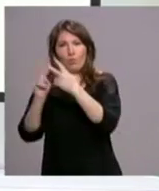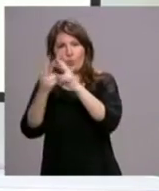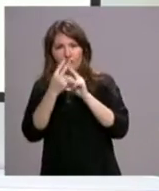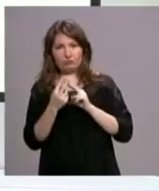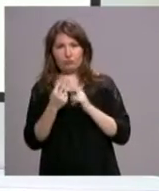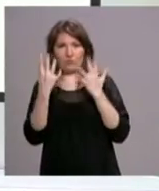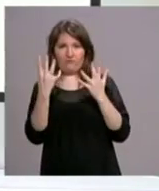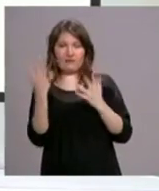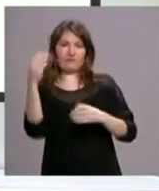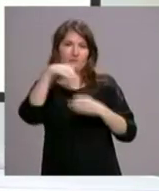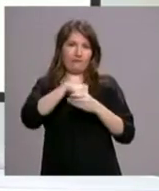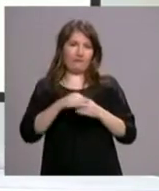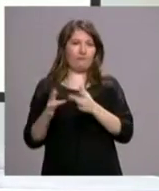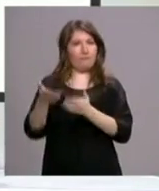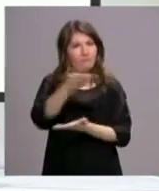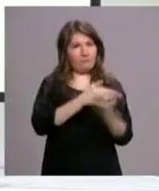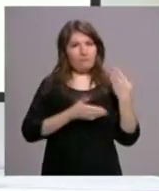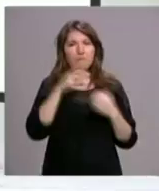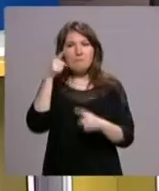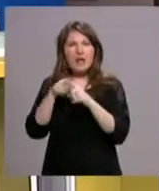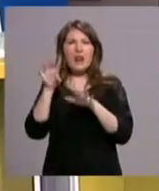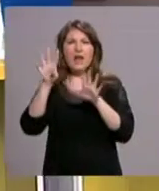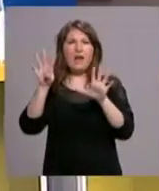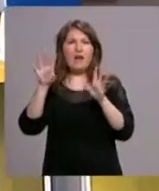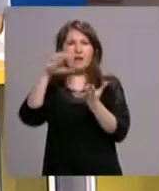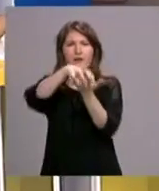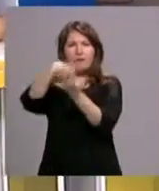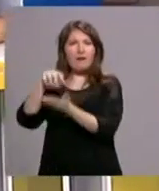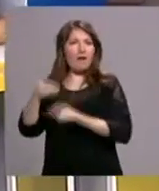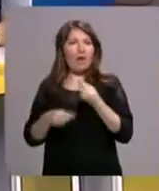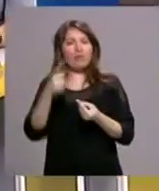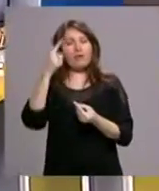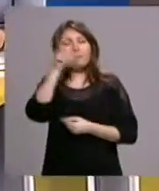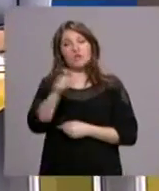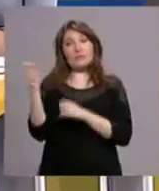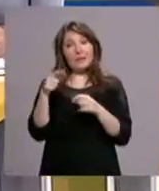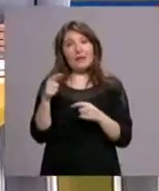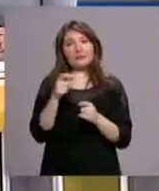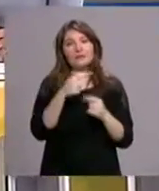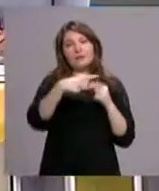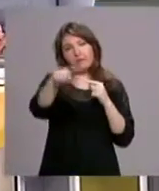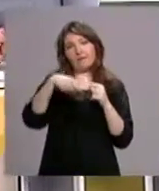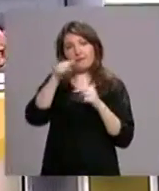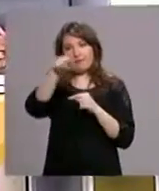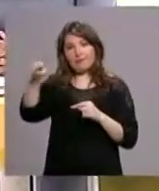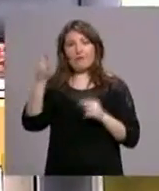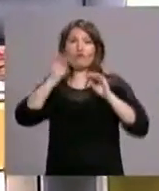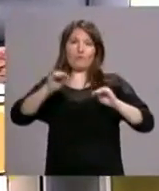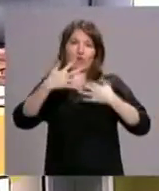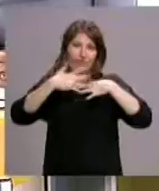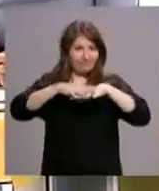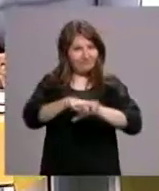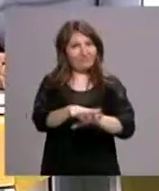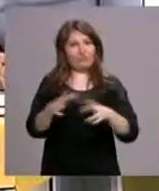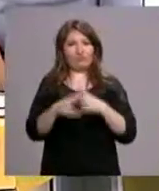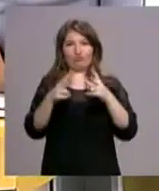nombre indica, para promover la integración de las personas inmigrantes a través, sobre todo, de la formación. Y hay un